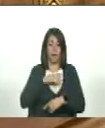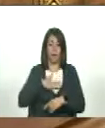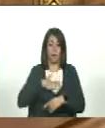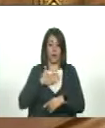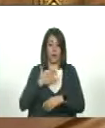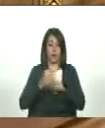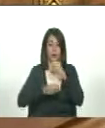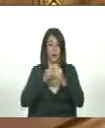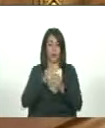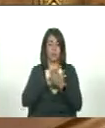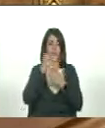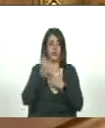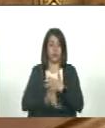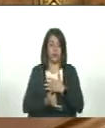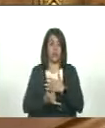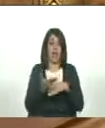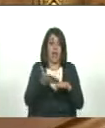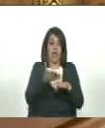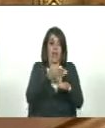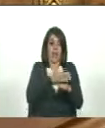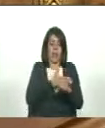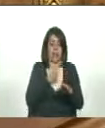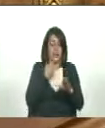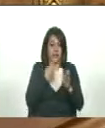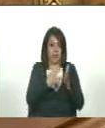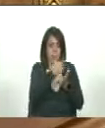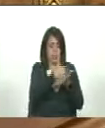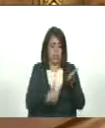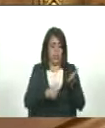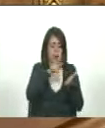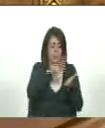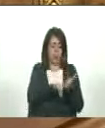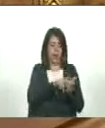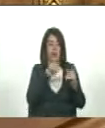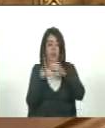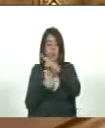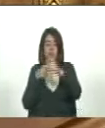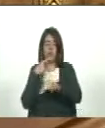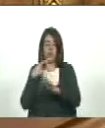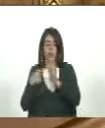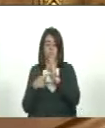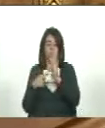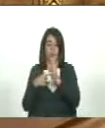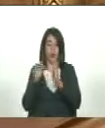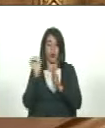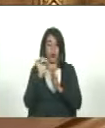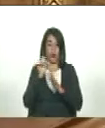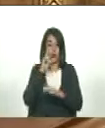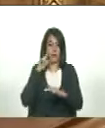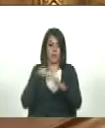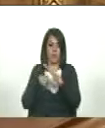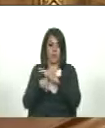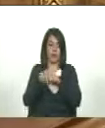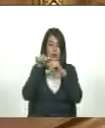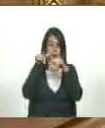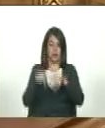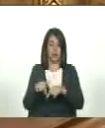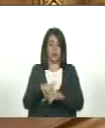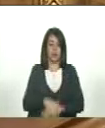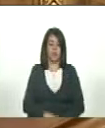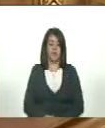podamos ejecutar proyectos que previamente ya han sido aprobadas en leyes anteriores o que están inmersos dentro de